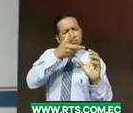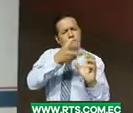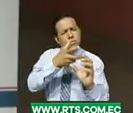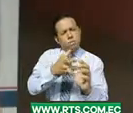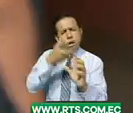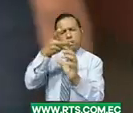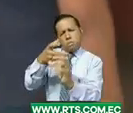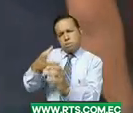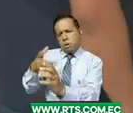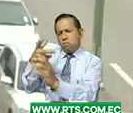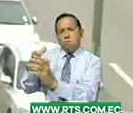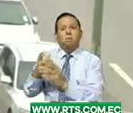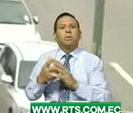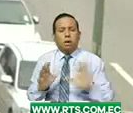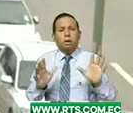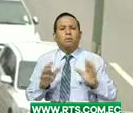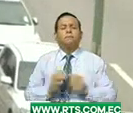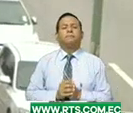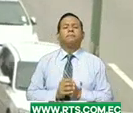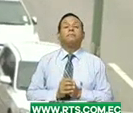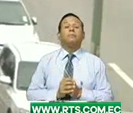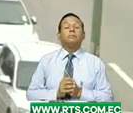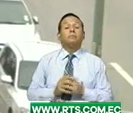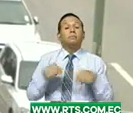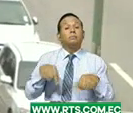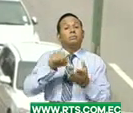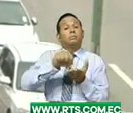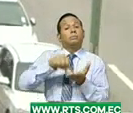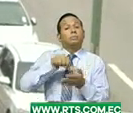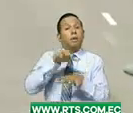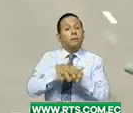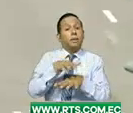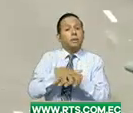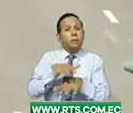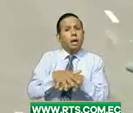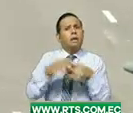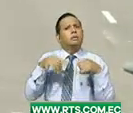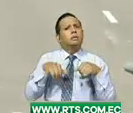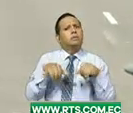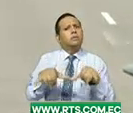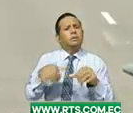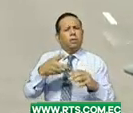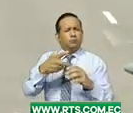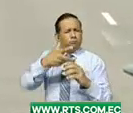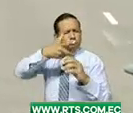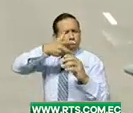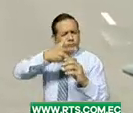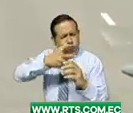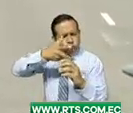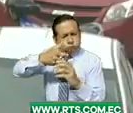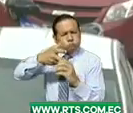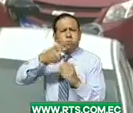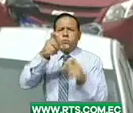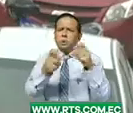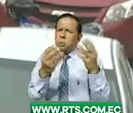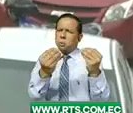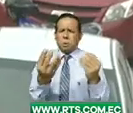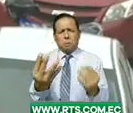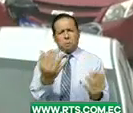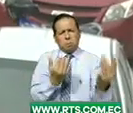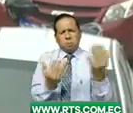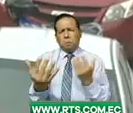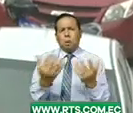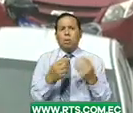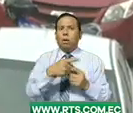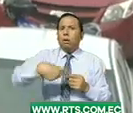este proceso de investigación. Es por ello que en la ciudad de Machala se continúa con la vacunación masiva de los habitantes, quienes en